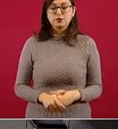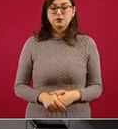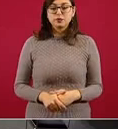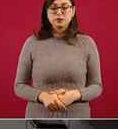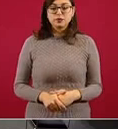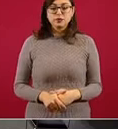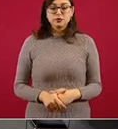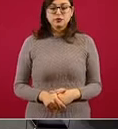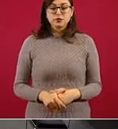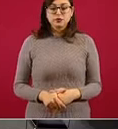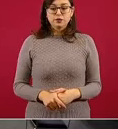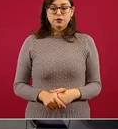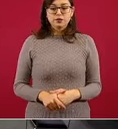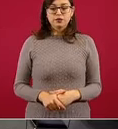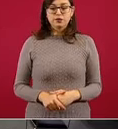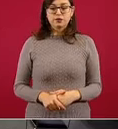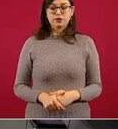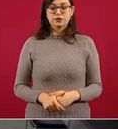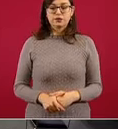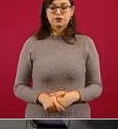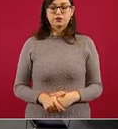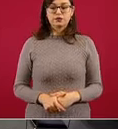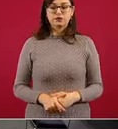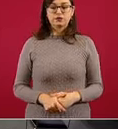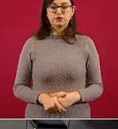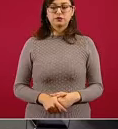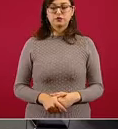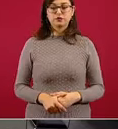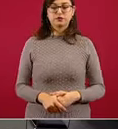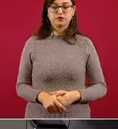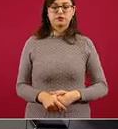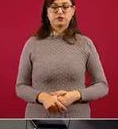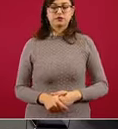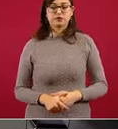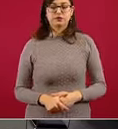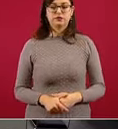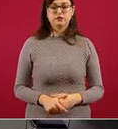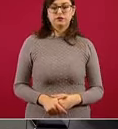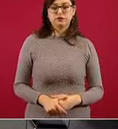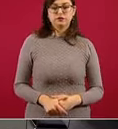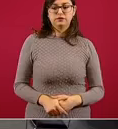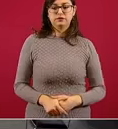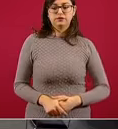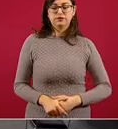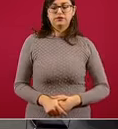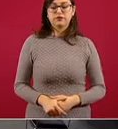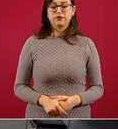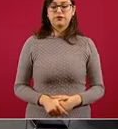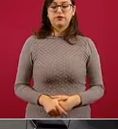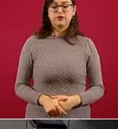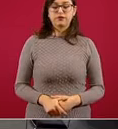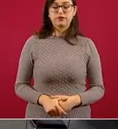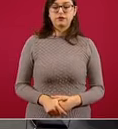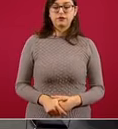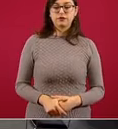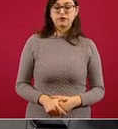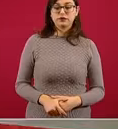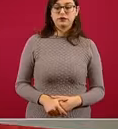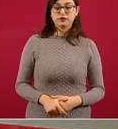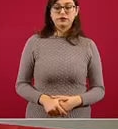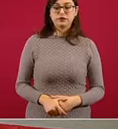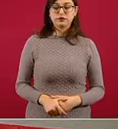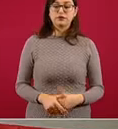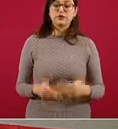En estos niveles de ocupación es muy importante fortalecer el componente de regulación, de